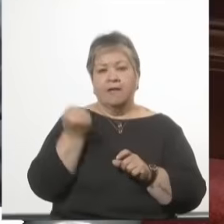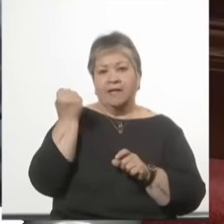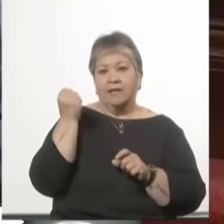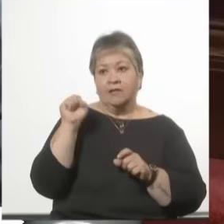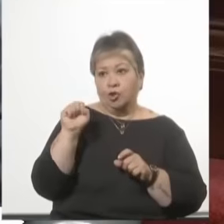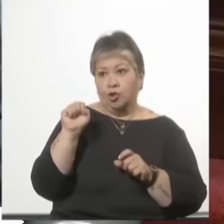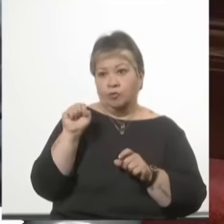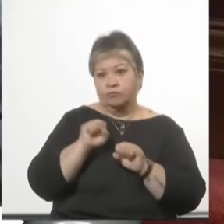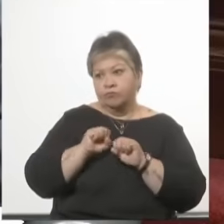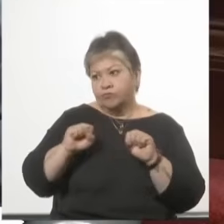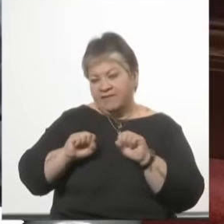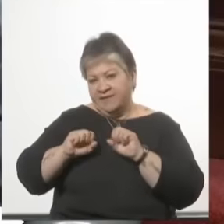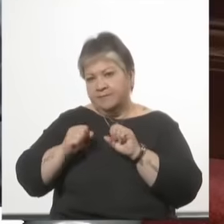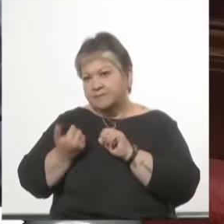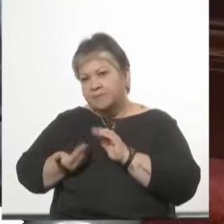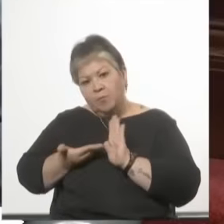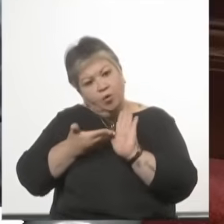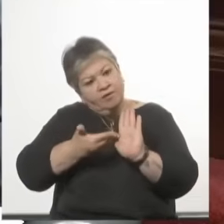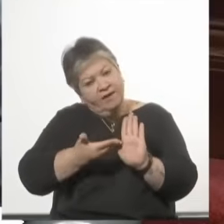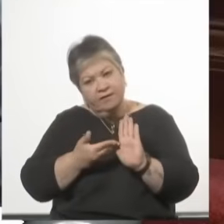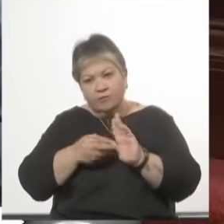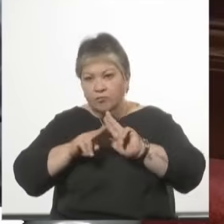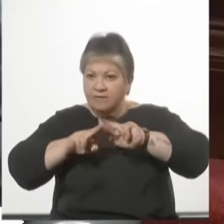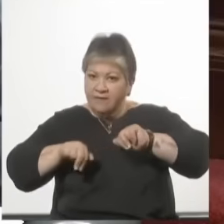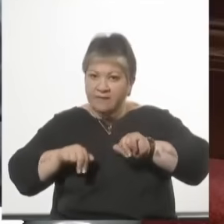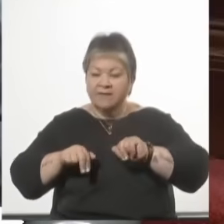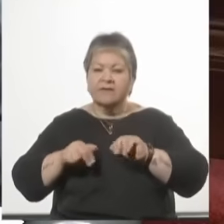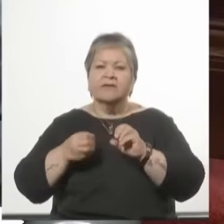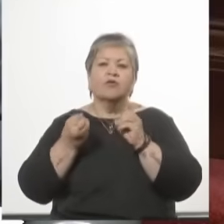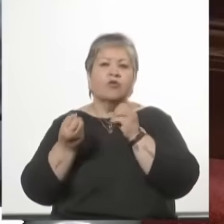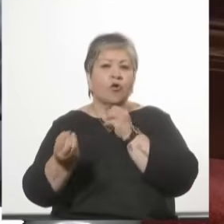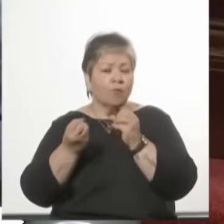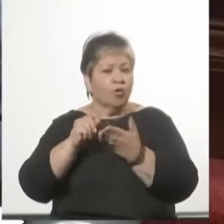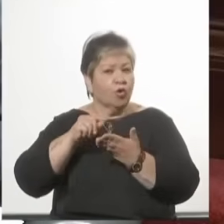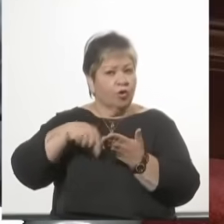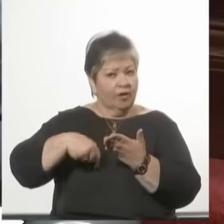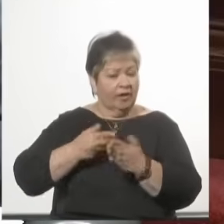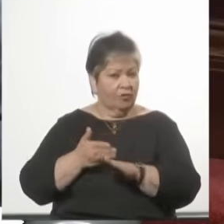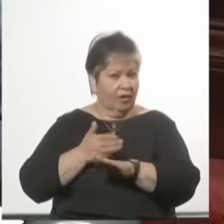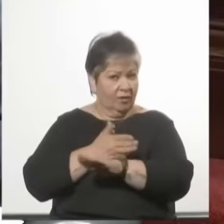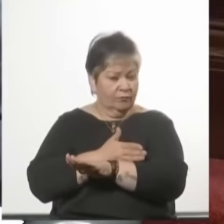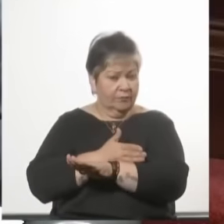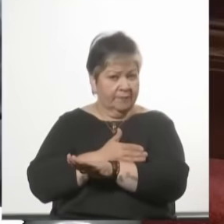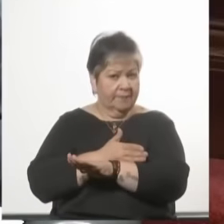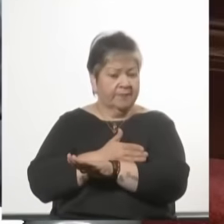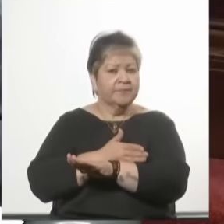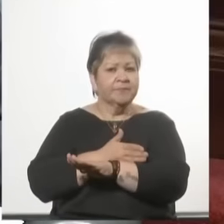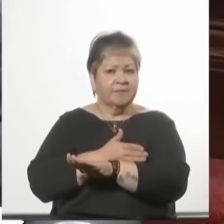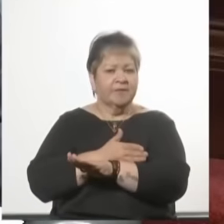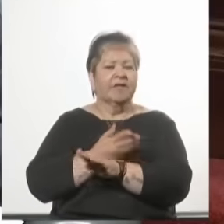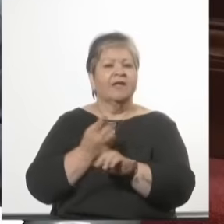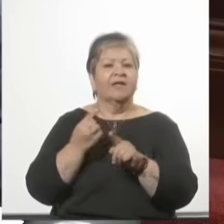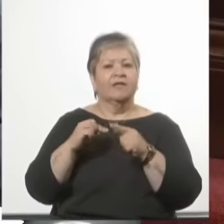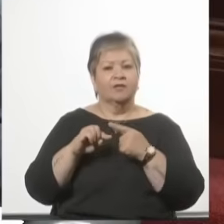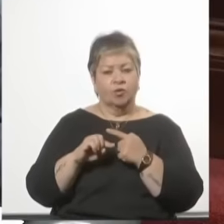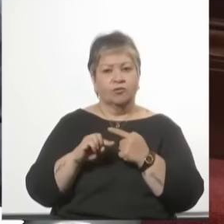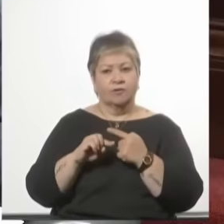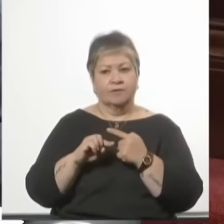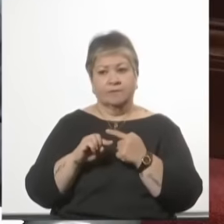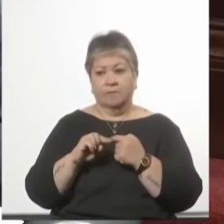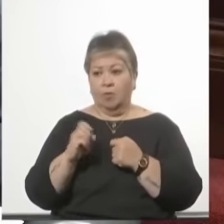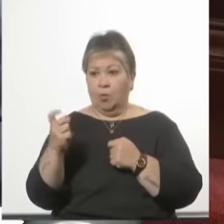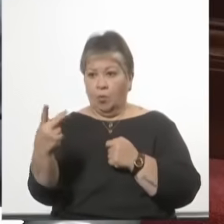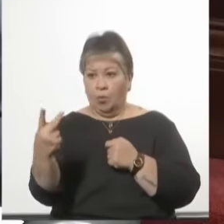medio de nulidad es preciso que haya dado causa al contrato. Tendrá ese carácter cuando palabras o maquinaciones insidiosas de parte de